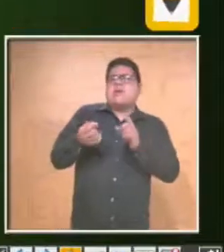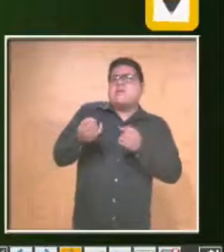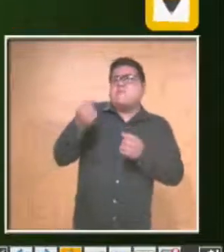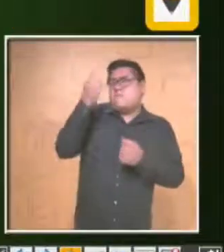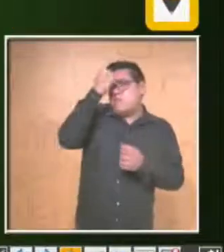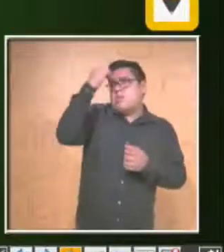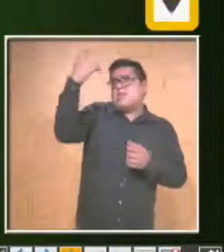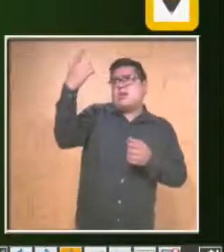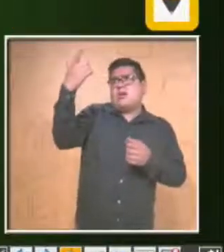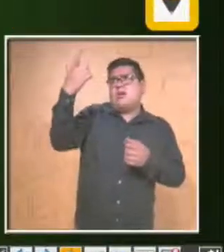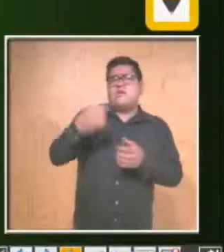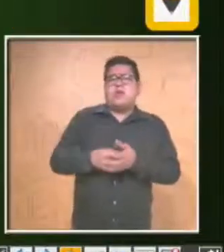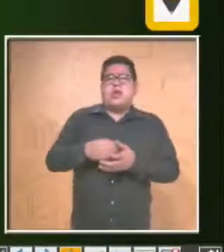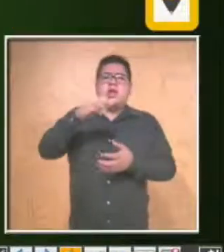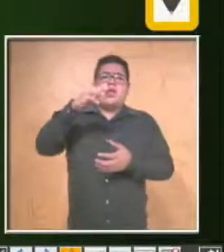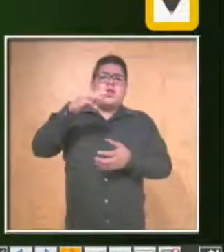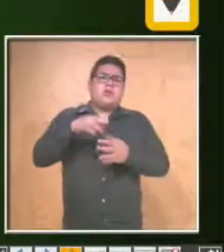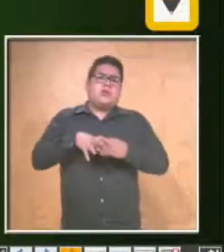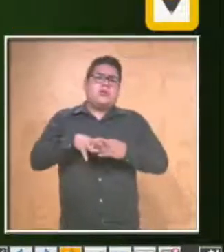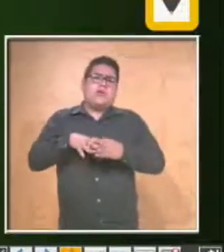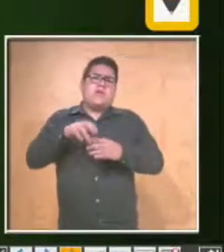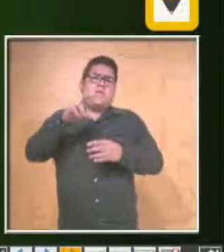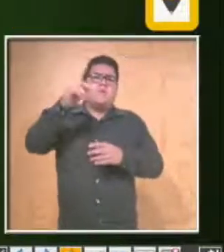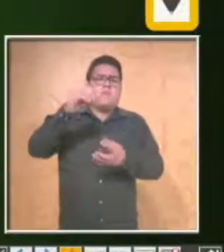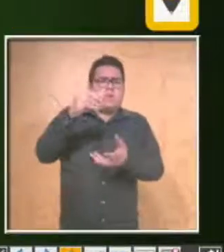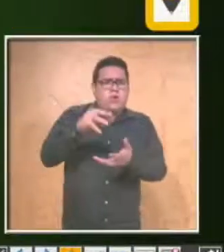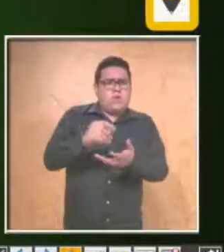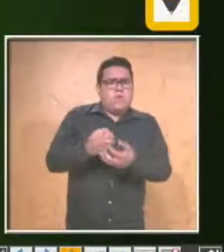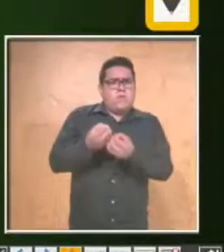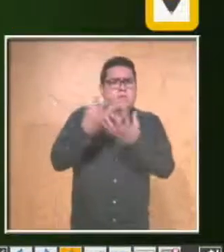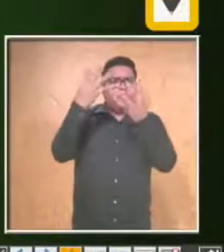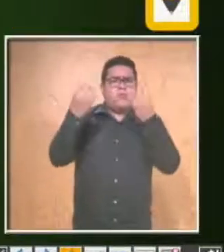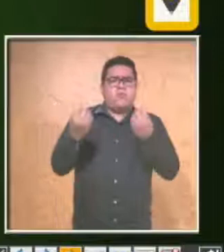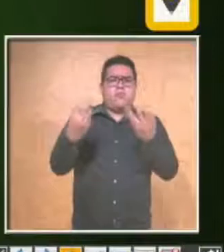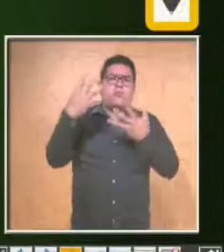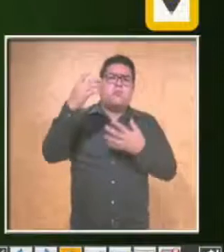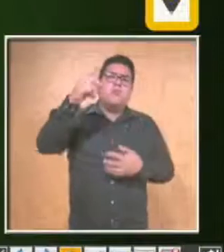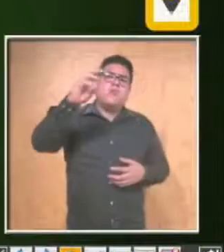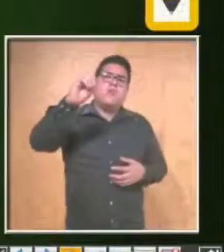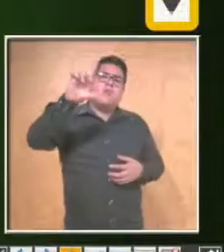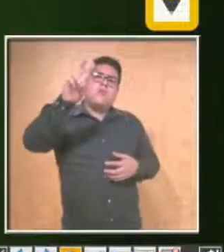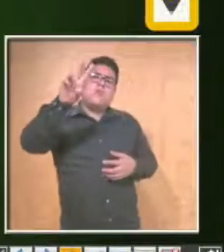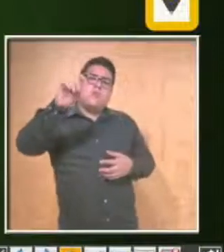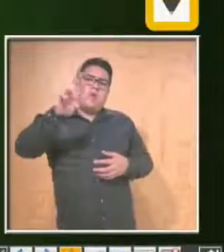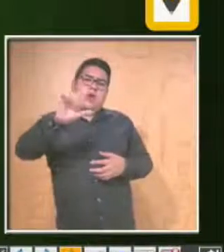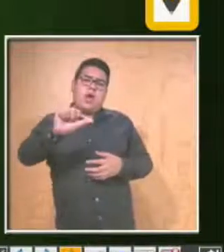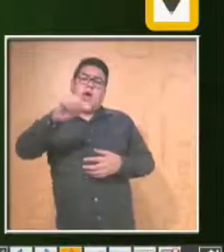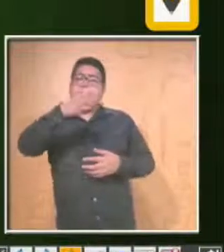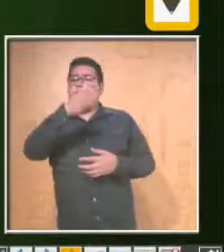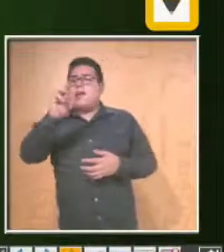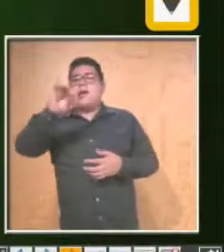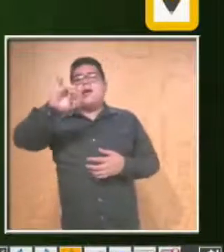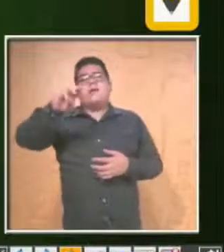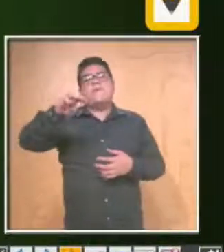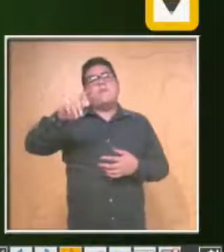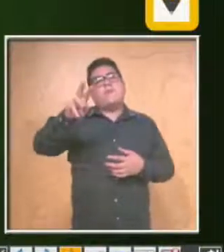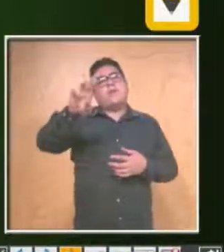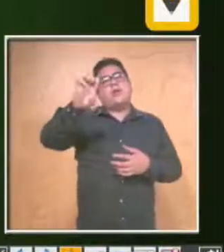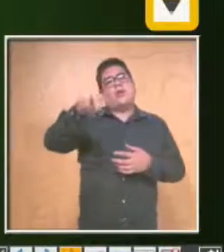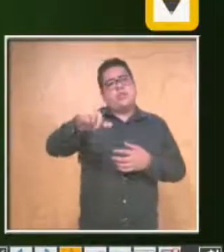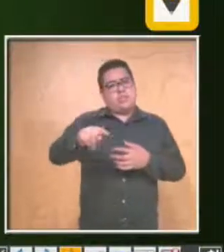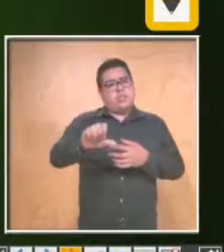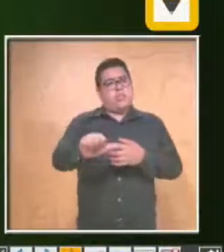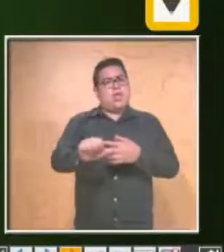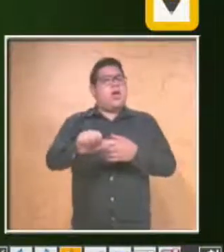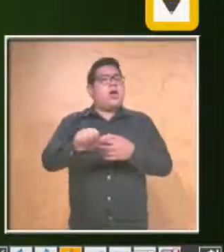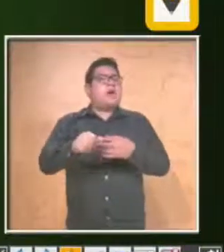seda y cerámica fina, llamada porcelana. Viste en la lista que presentamos de los lugares agrícolas